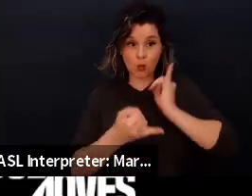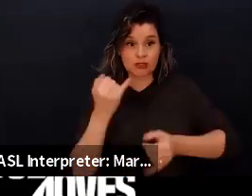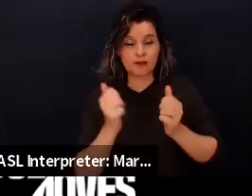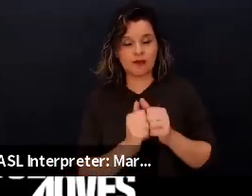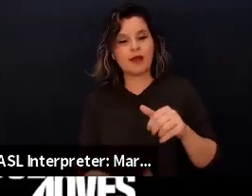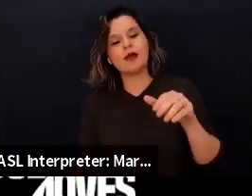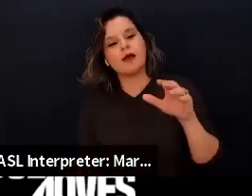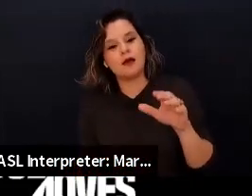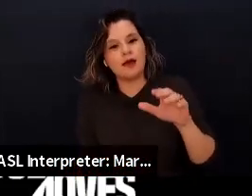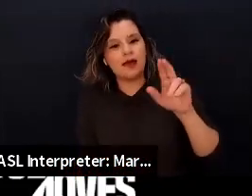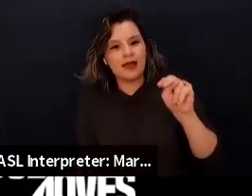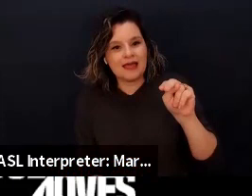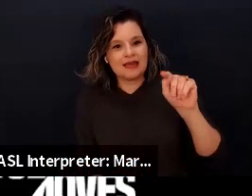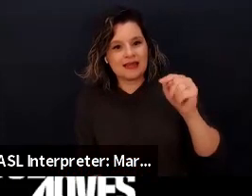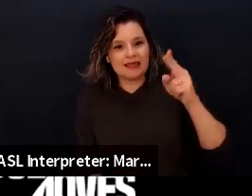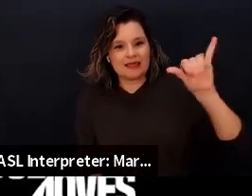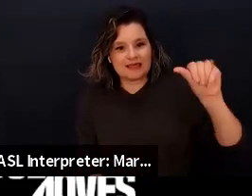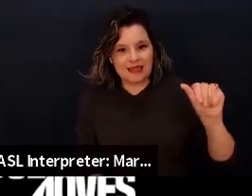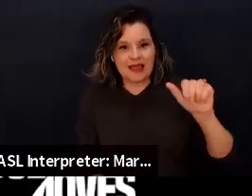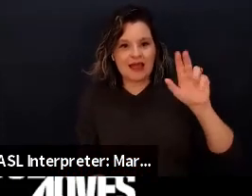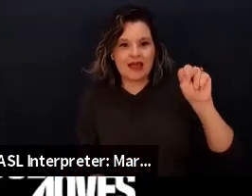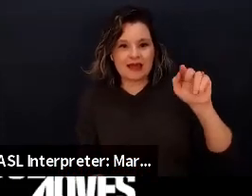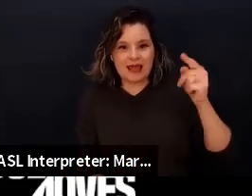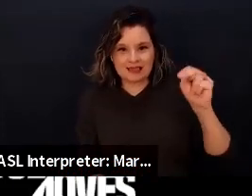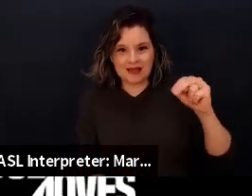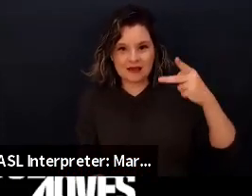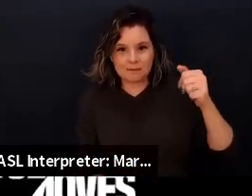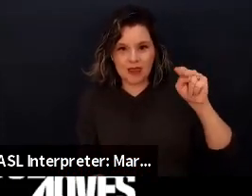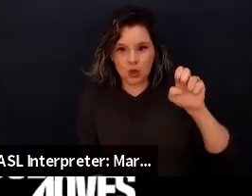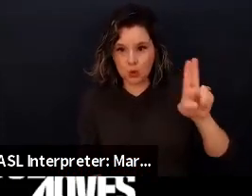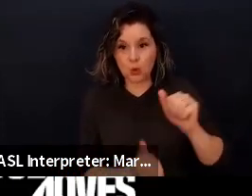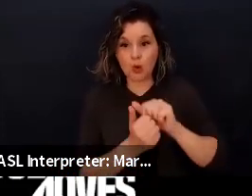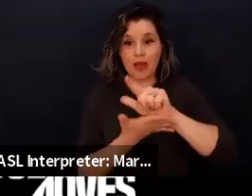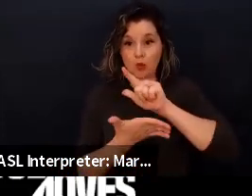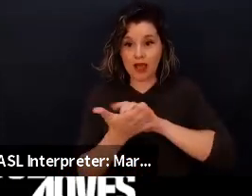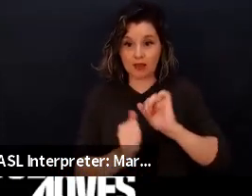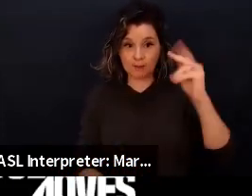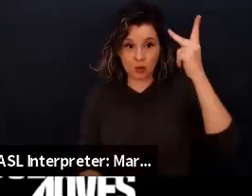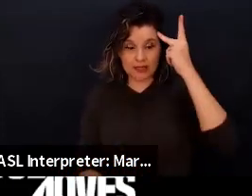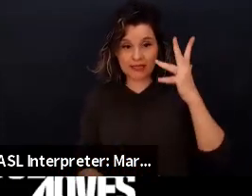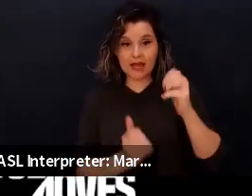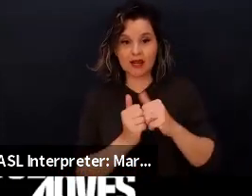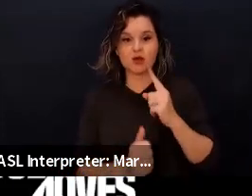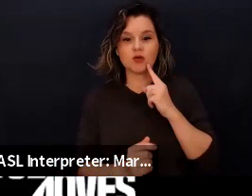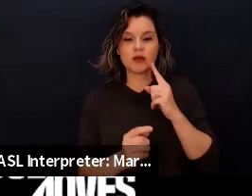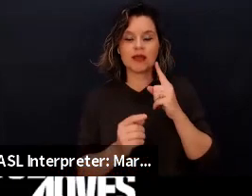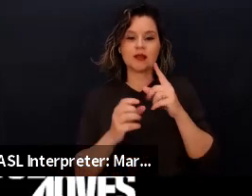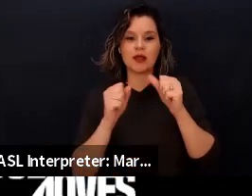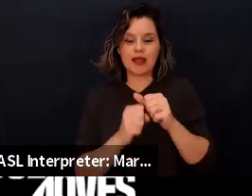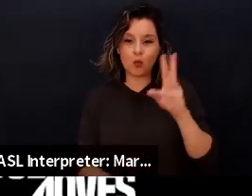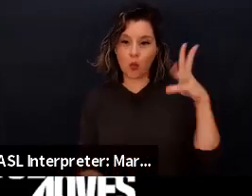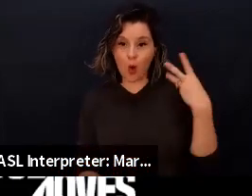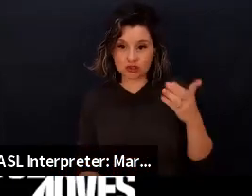Nithya Nathan Pino. Nithya Nathan Pino es una abogada política, estratega con sede en